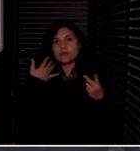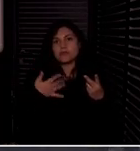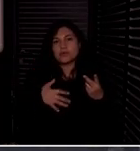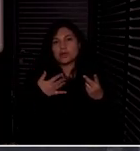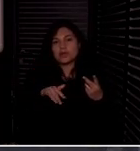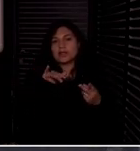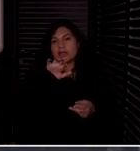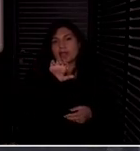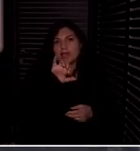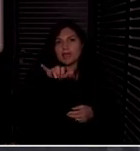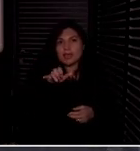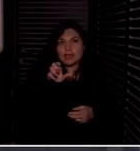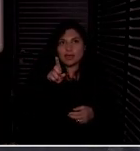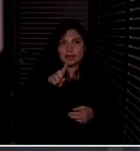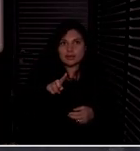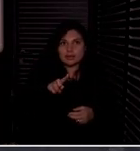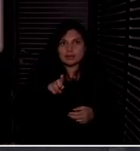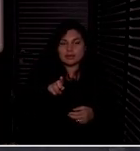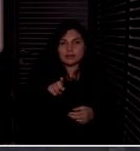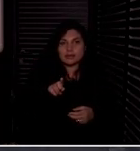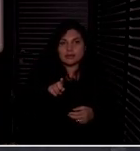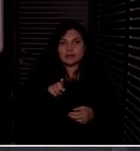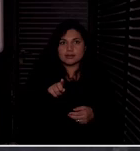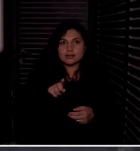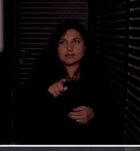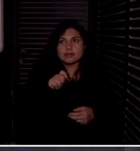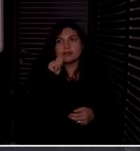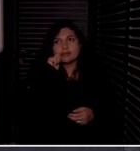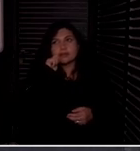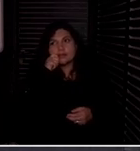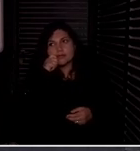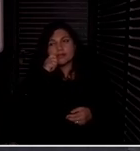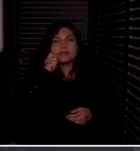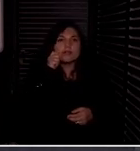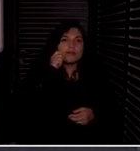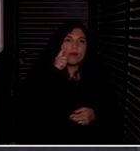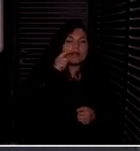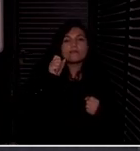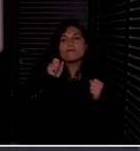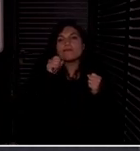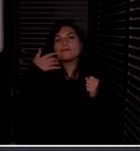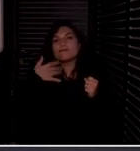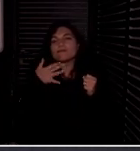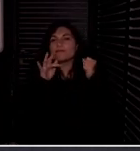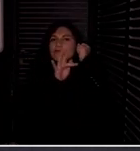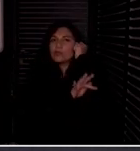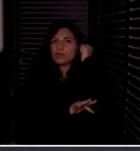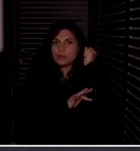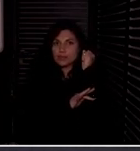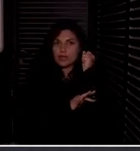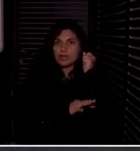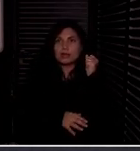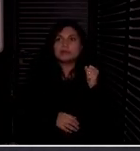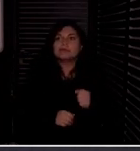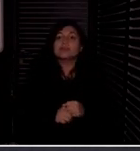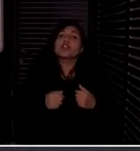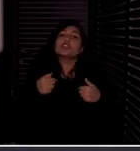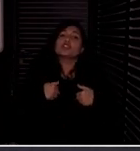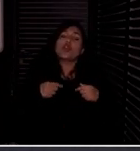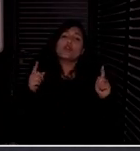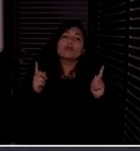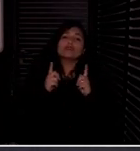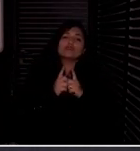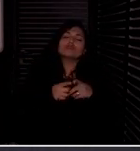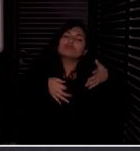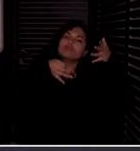toman en consideración a la hora de definir, digamos, las cuestiones fundamentales. Así que trataré en la exposición brevemente, la